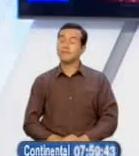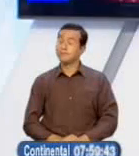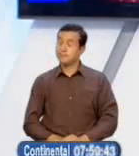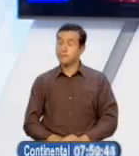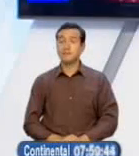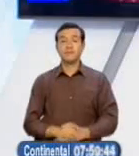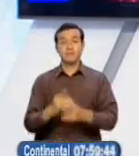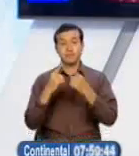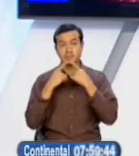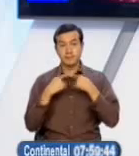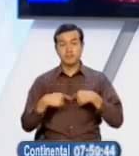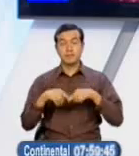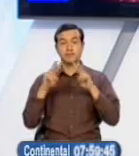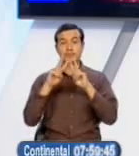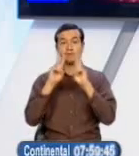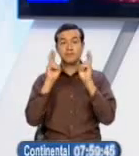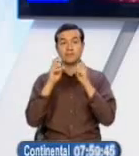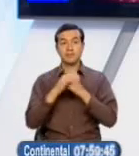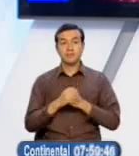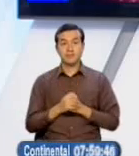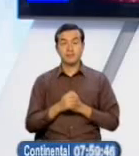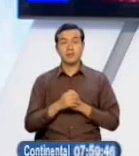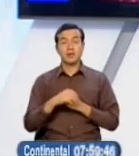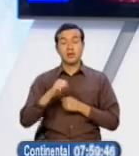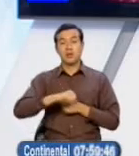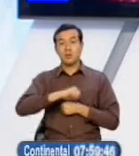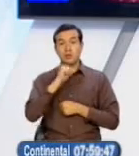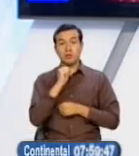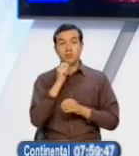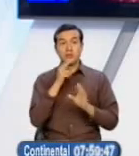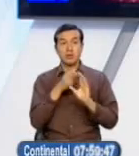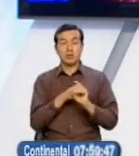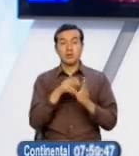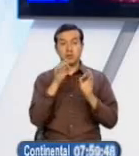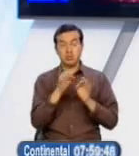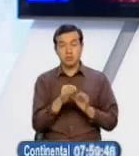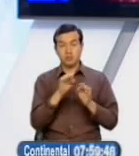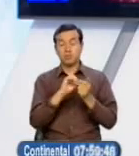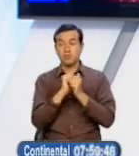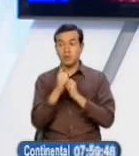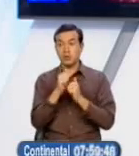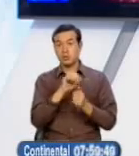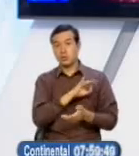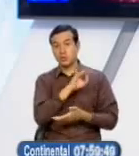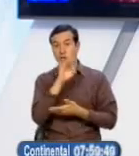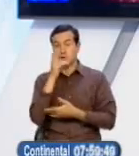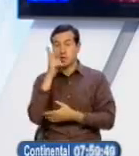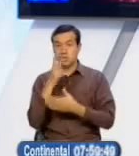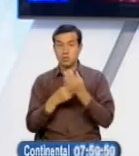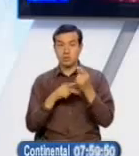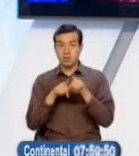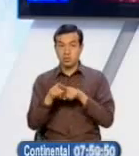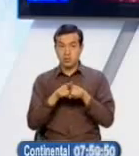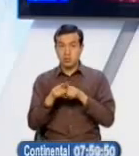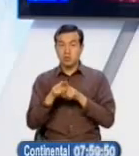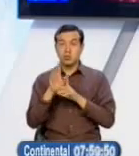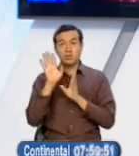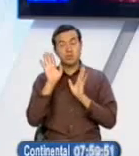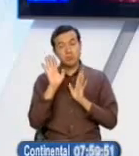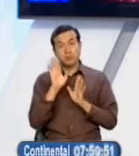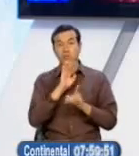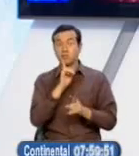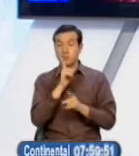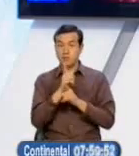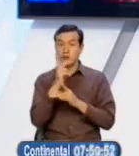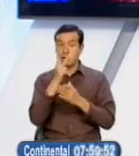Paga la aclaración a lo que me refería, ¿no? No podrá el campeón participar directamente o clasificar directamente a ambas competiciones. Lo que puede pasar para que